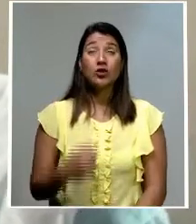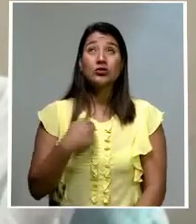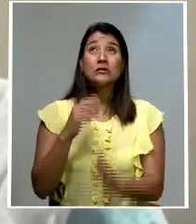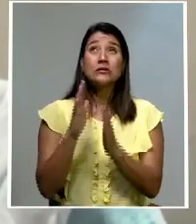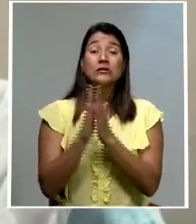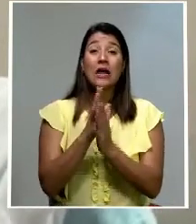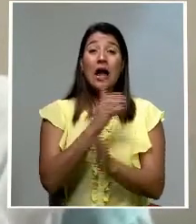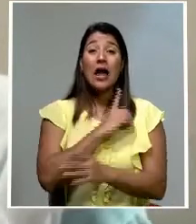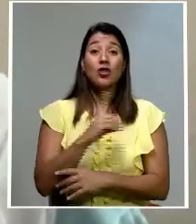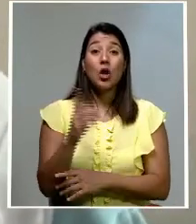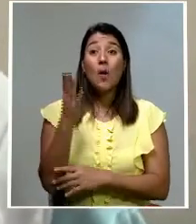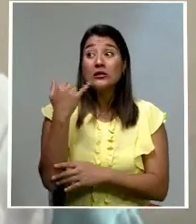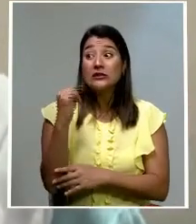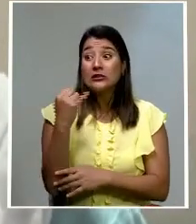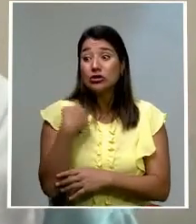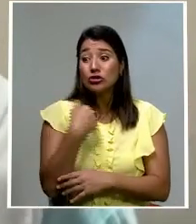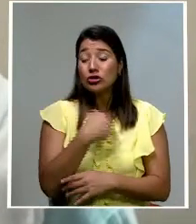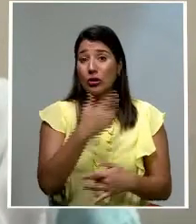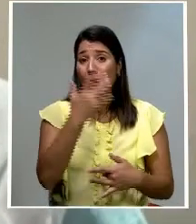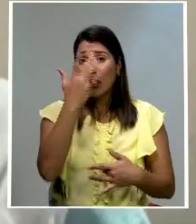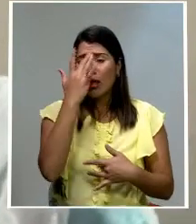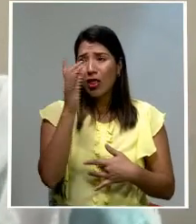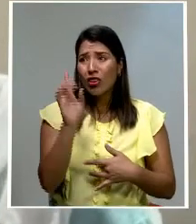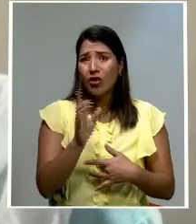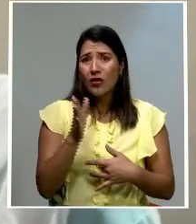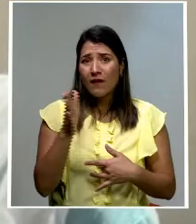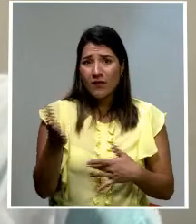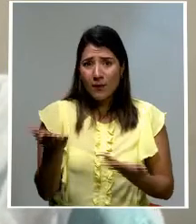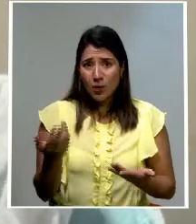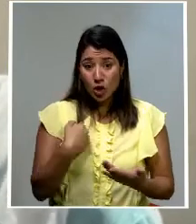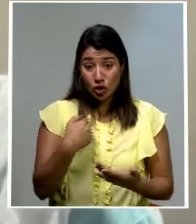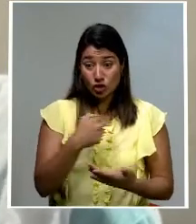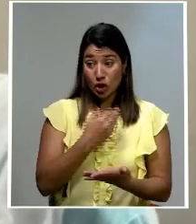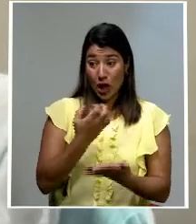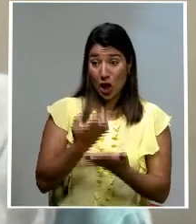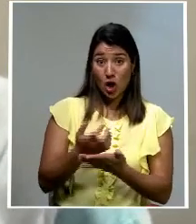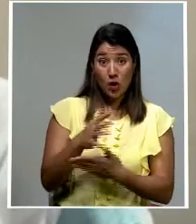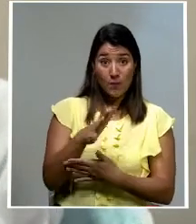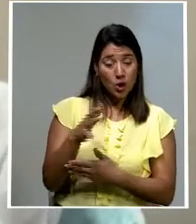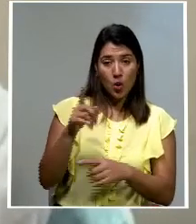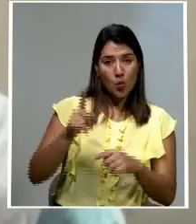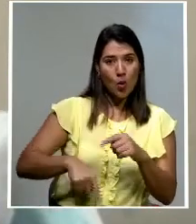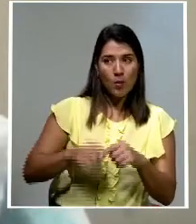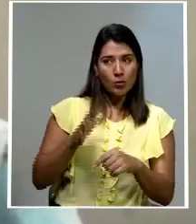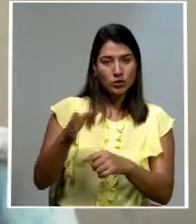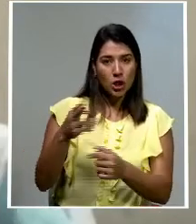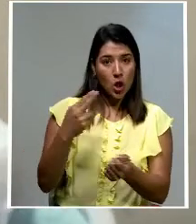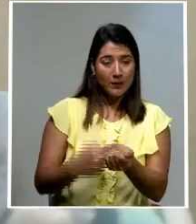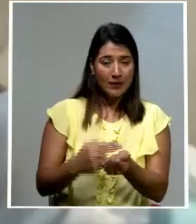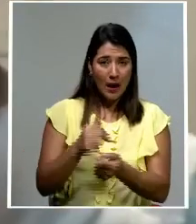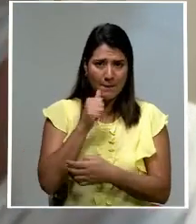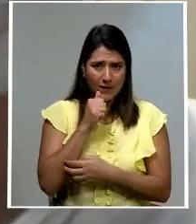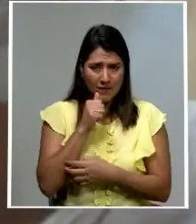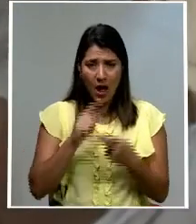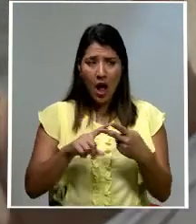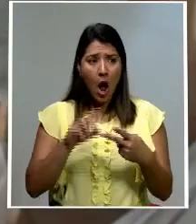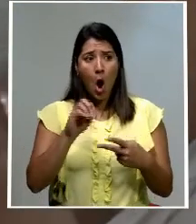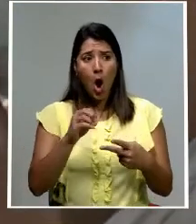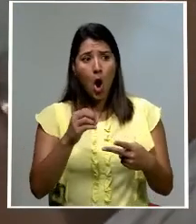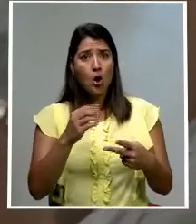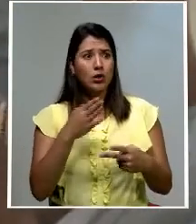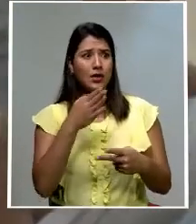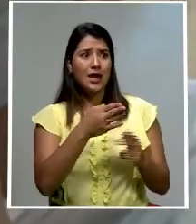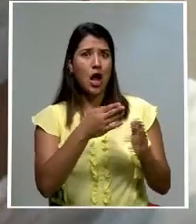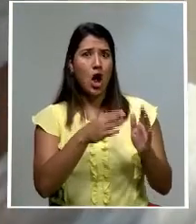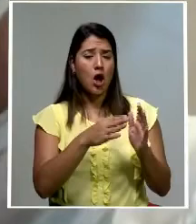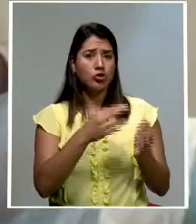porque si nos da positivo, ¿a dónde iremos? Nosotros, la gente de clase media, ni siquiera podemos permitirnos ir a hospitales privados o conseguir una cama de